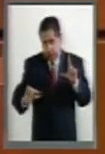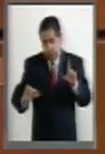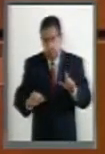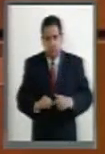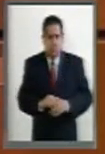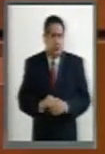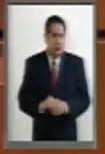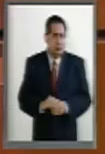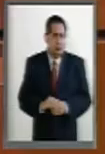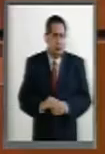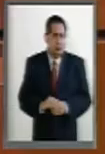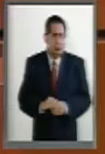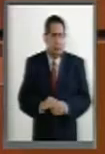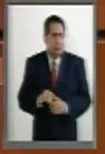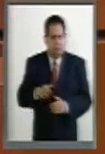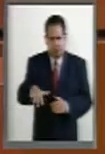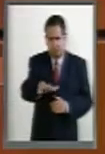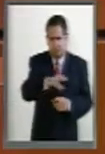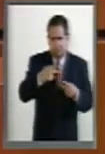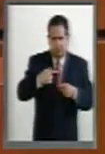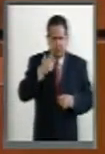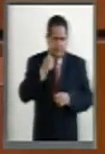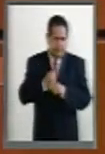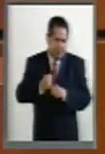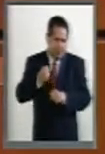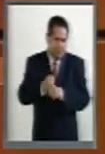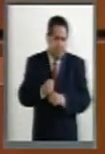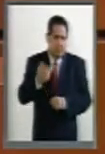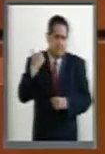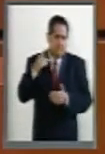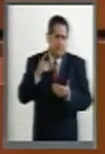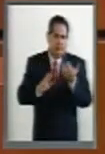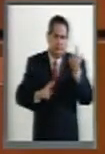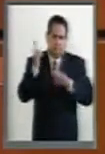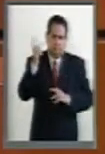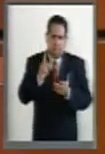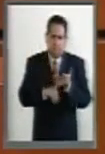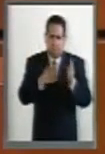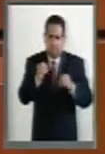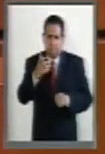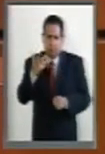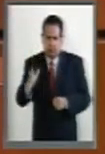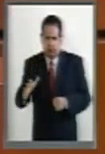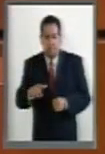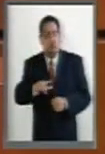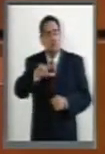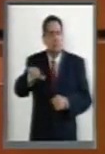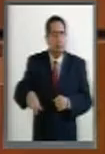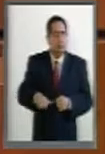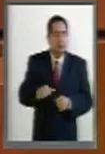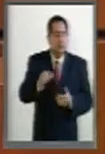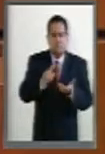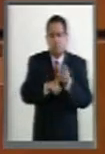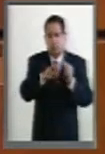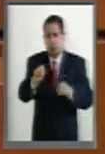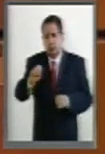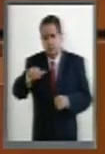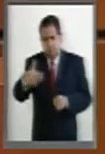a raíz de la lucha social de 1910 y la ley del 6 de enero de